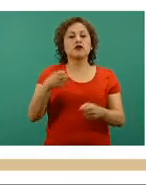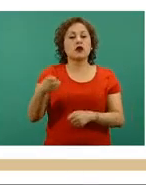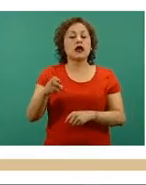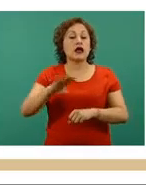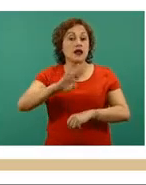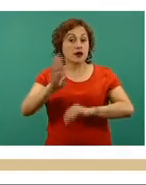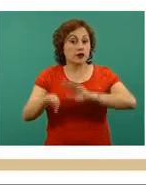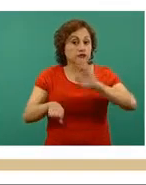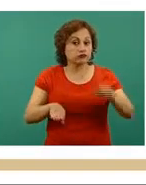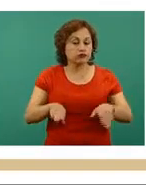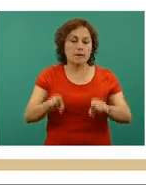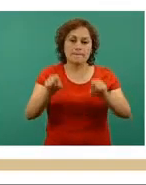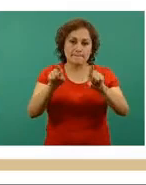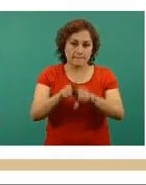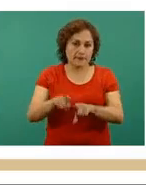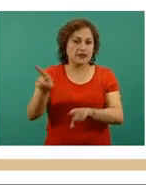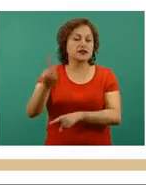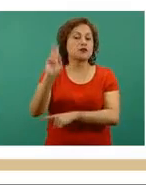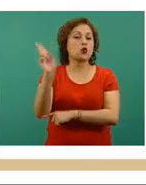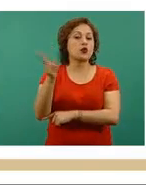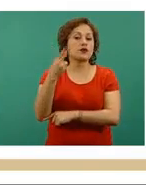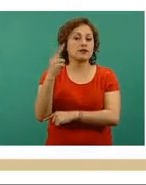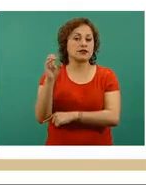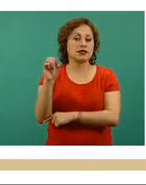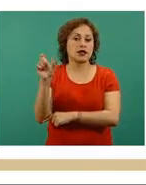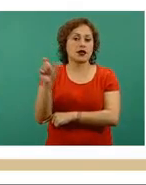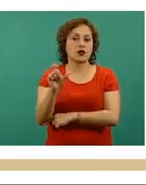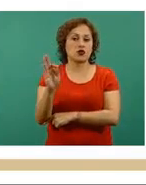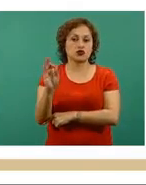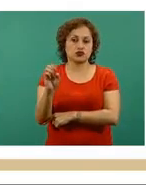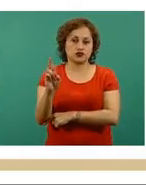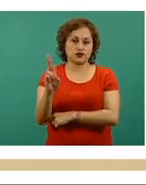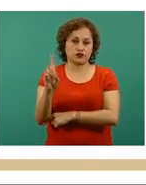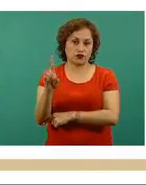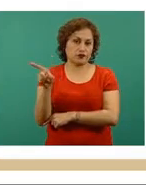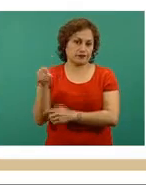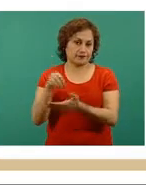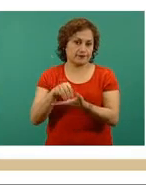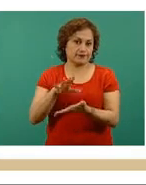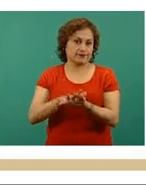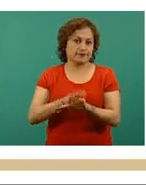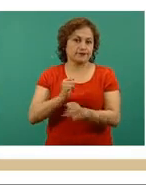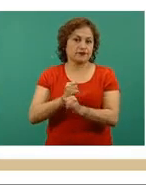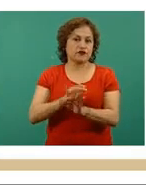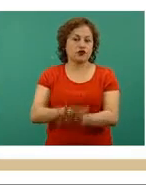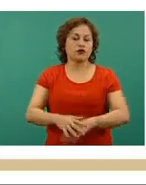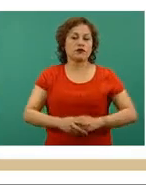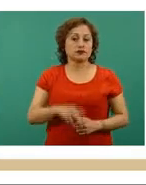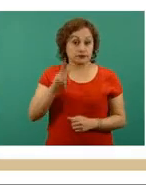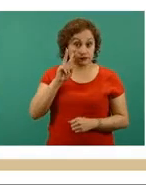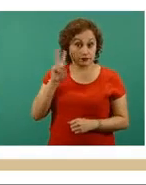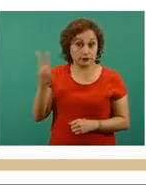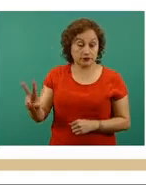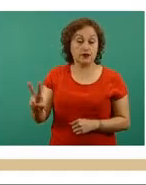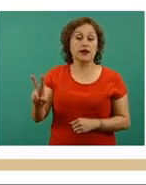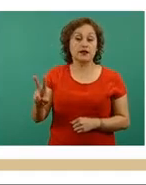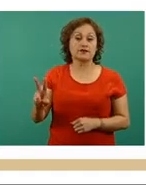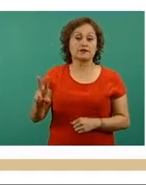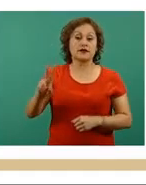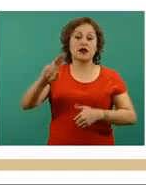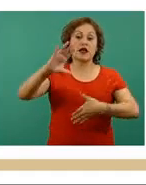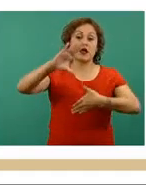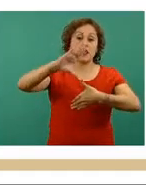fuente de Our World in Data de la Universidad de Oxford, y visualizamos que para la parte de América del Sur en